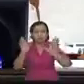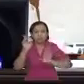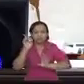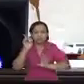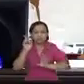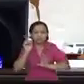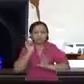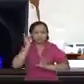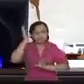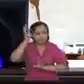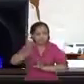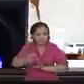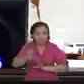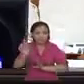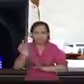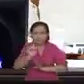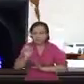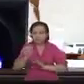son.